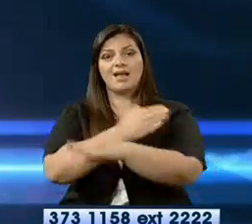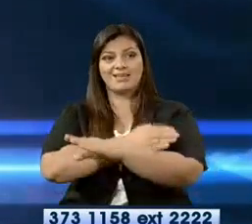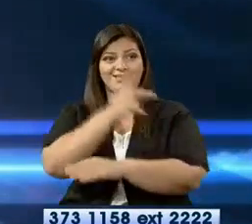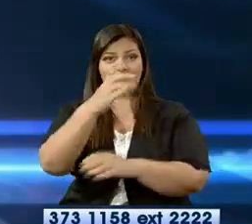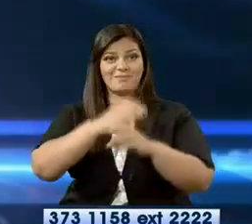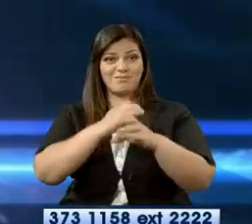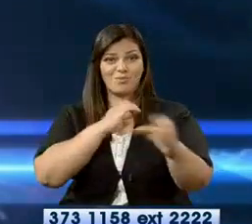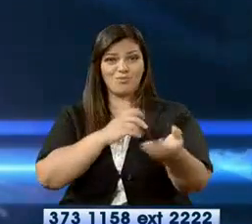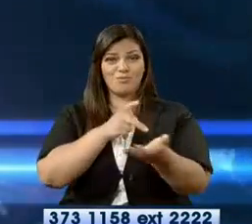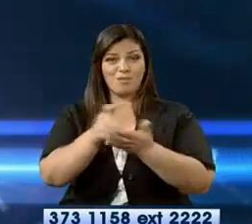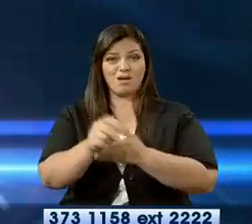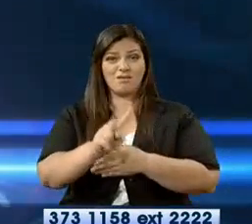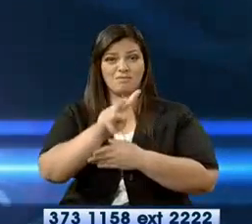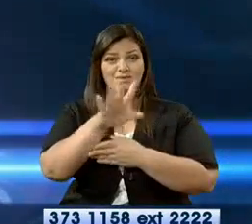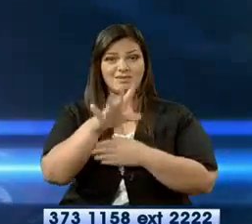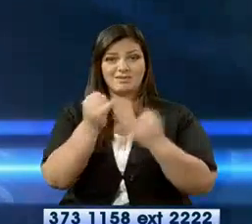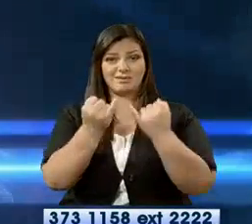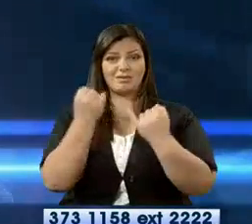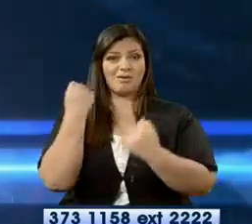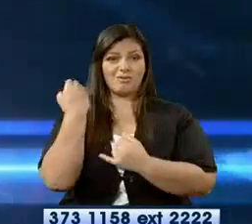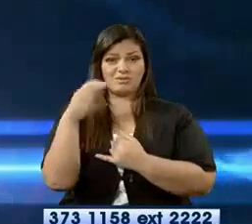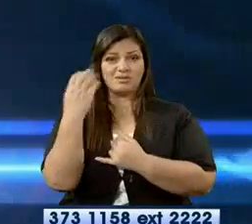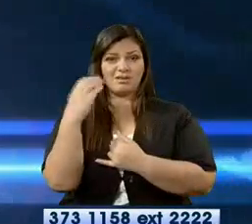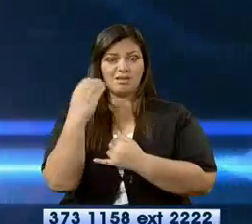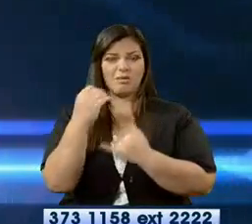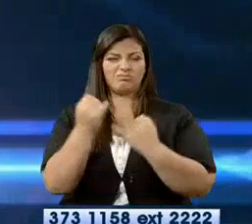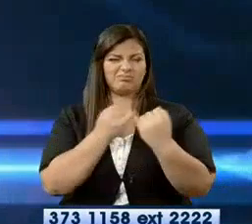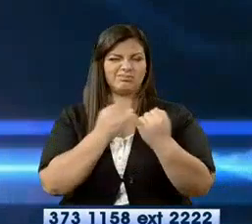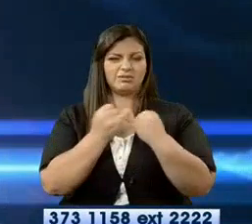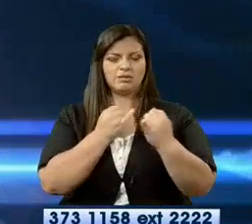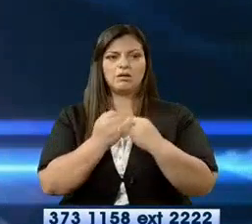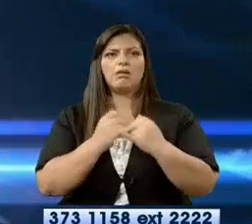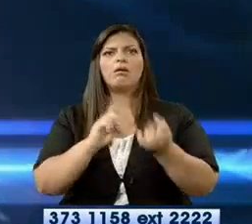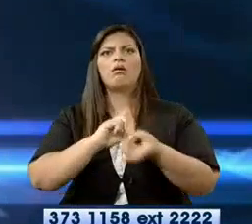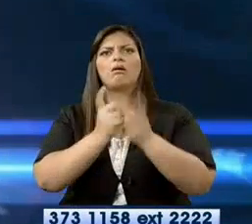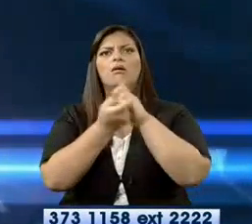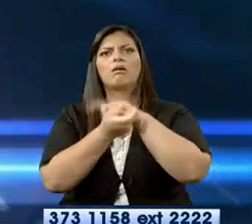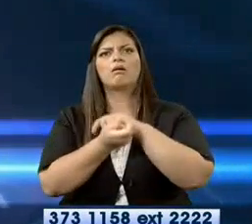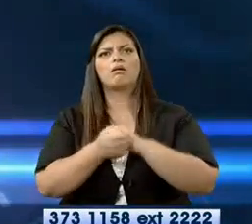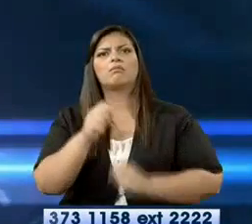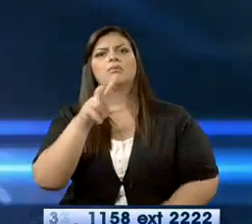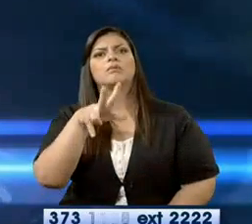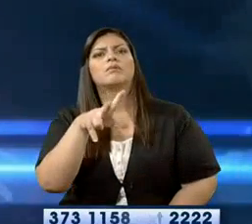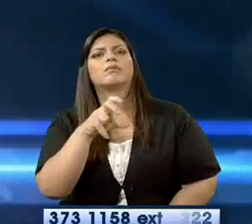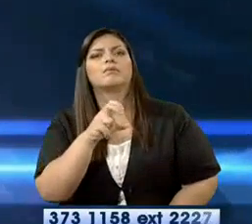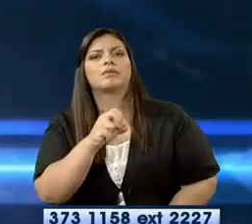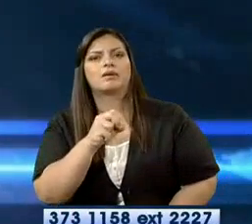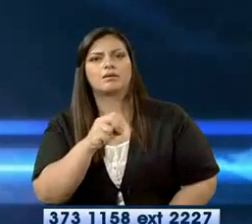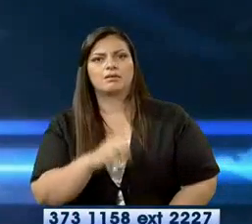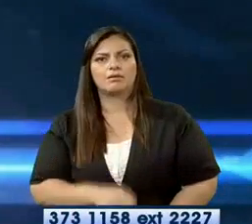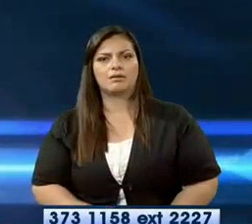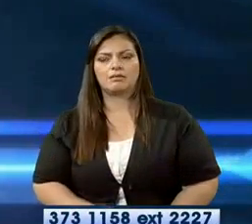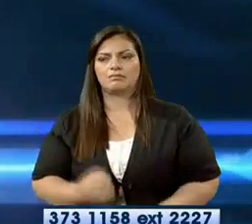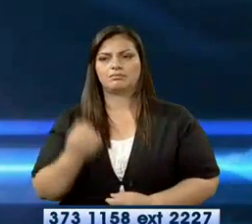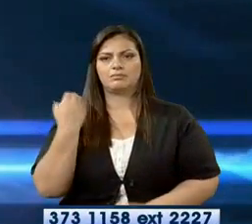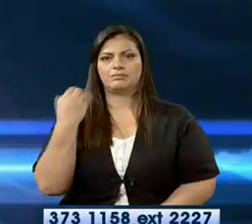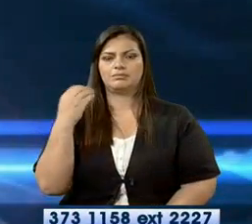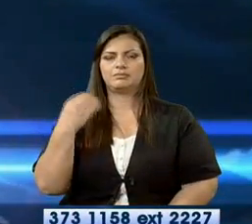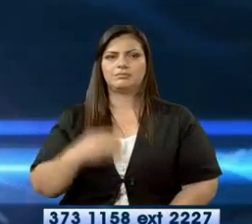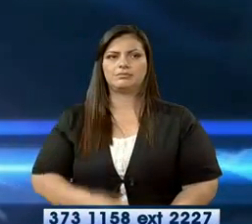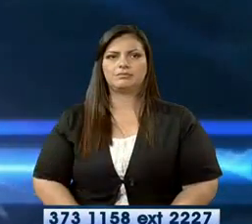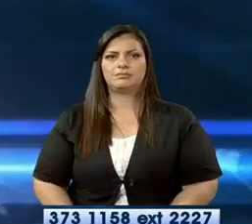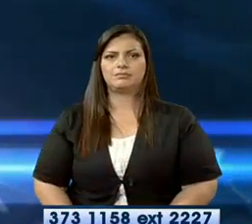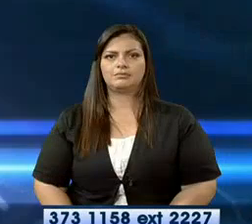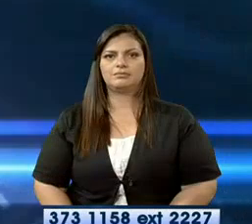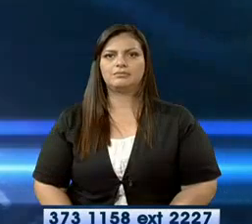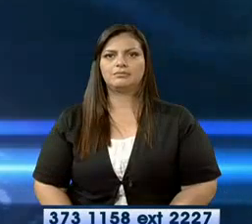¡Devuélveme mis 5 centavos! Mejor vámonos a un corte rápido, pero antes que me devuelvan mis 5 centavos, ya volvemos.